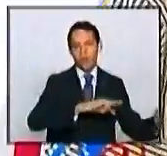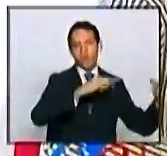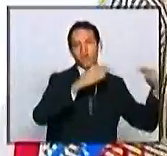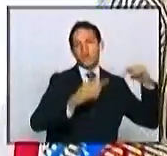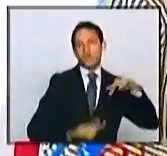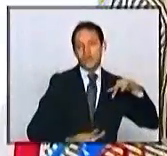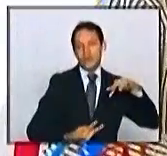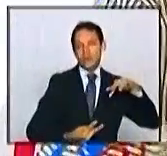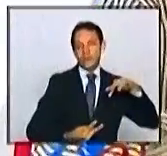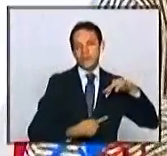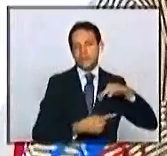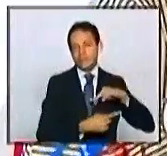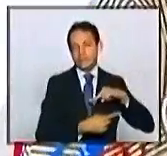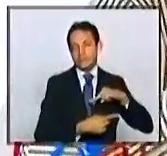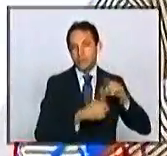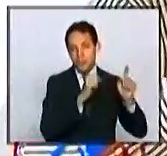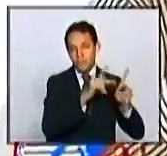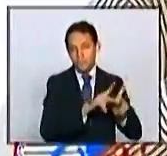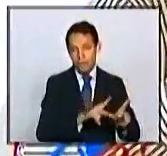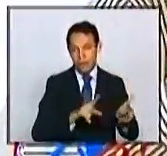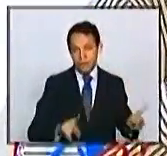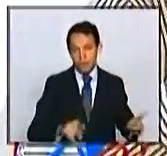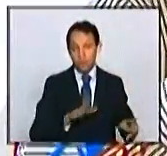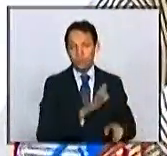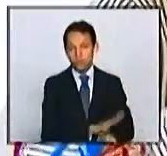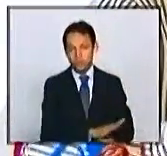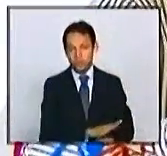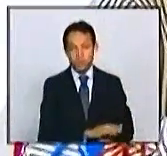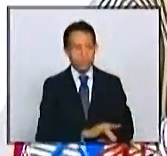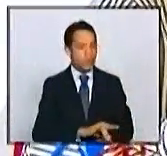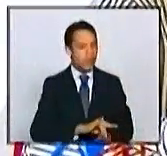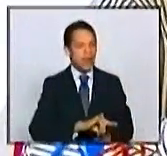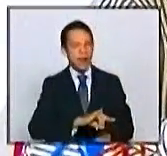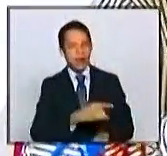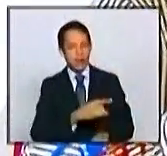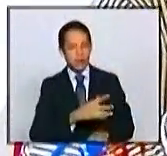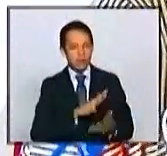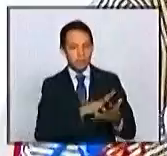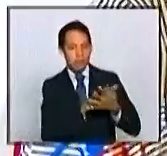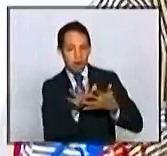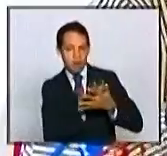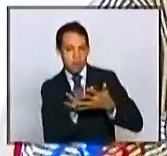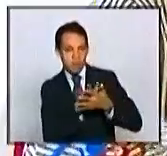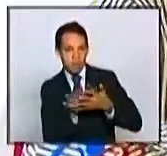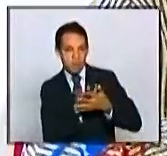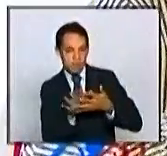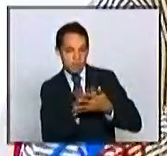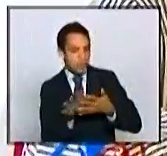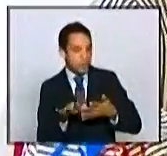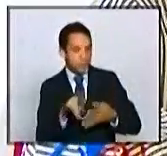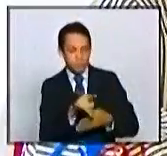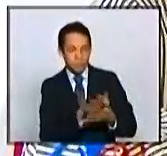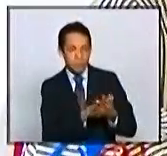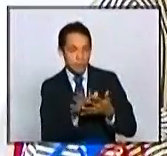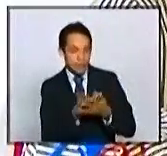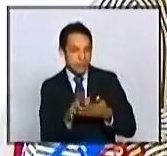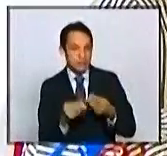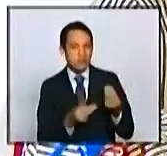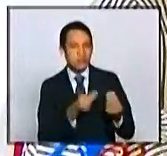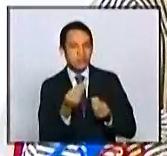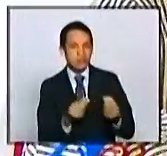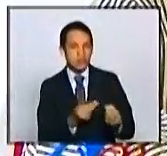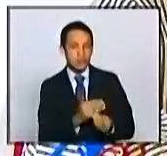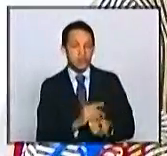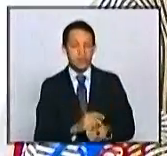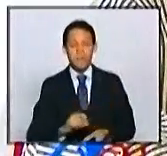aquellas otras personas que en el momento de un diagnóstico de esta naturaleza,